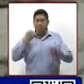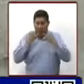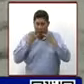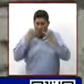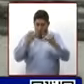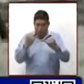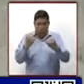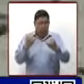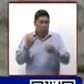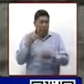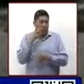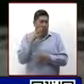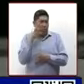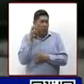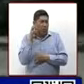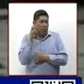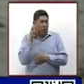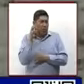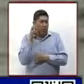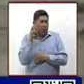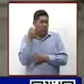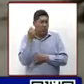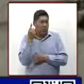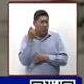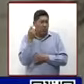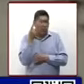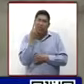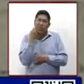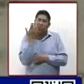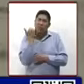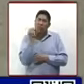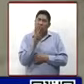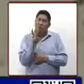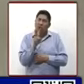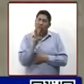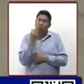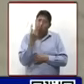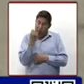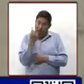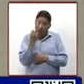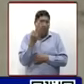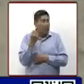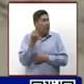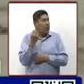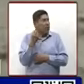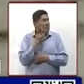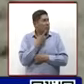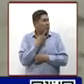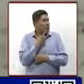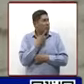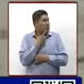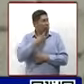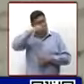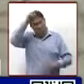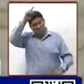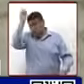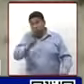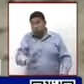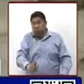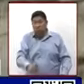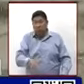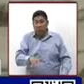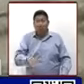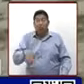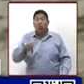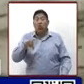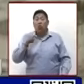de que 511 eran y este fin de semana pasado, el día viernes 12 de abril, la presencia de una descarga eléctrica en el municipio